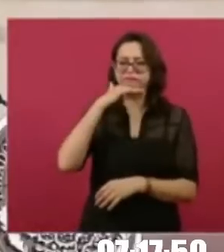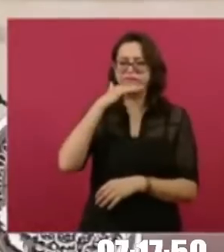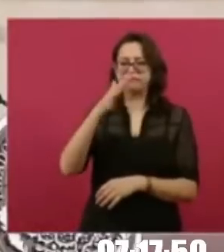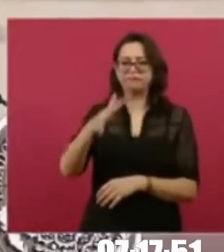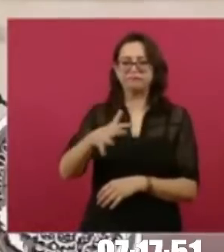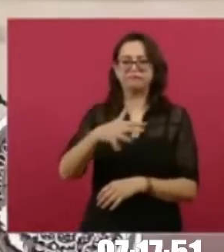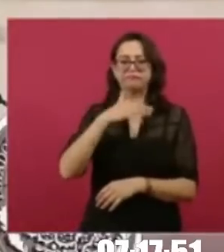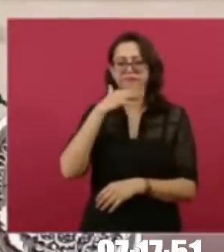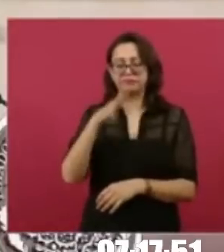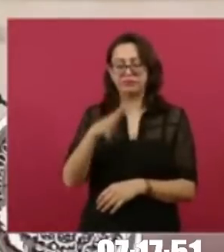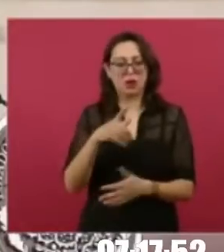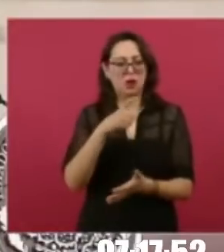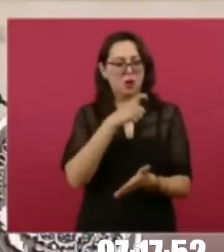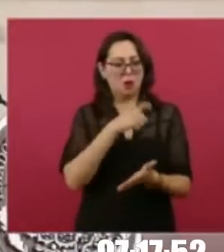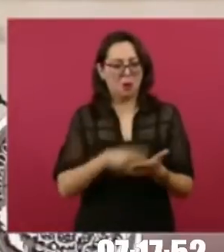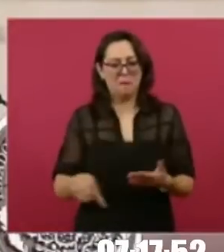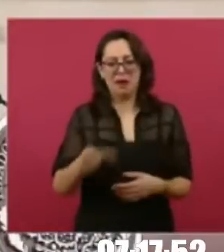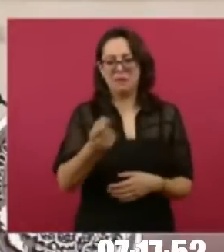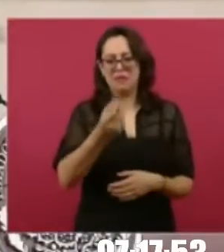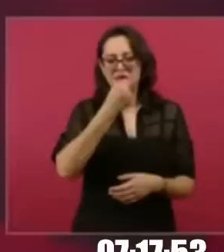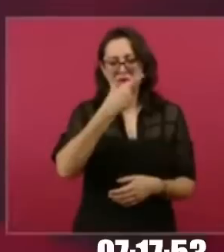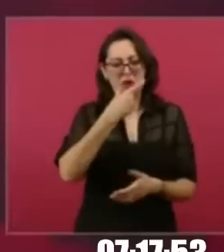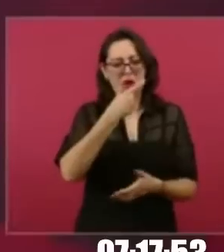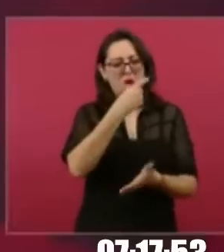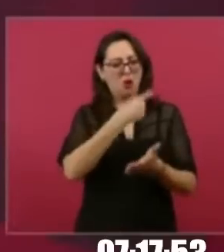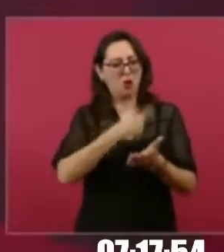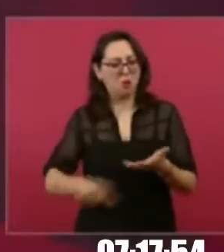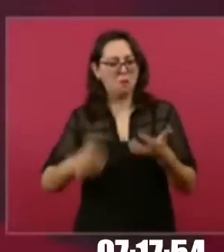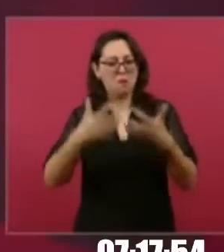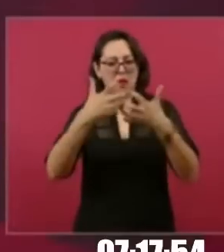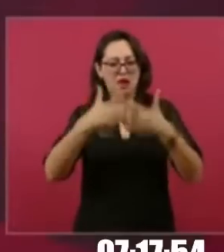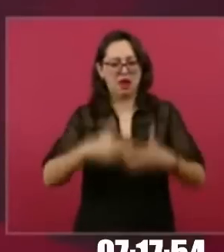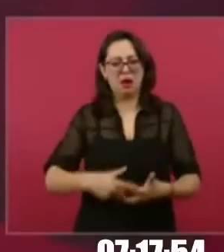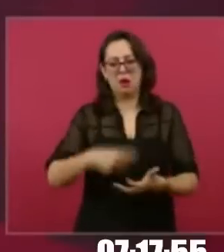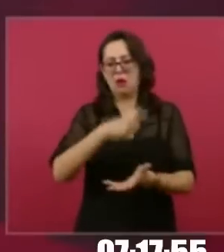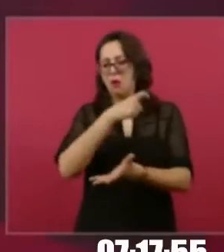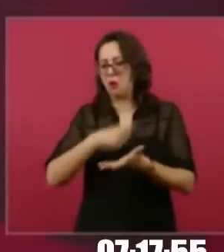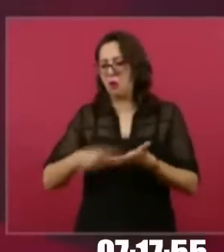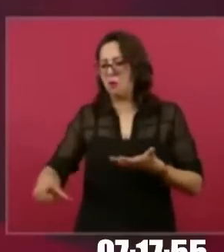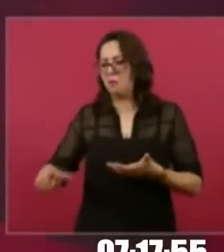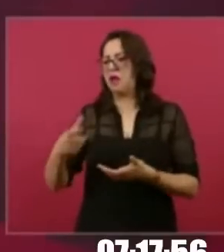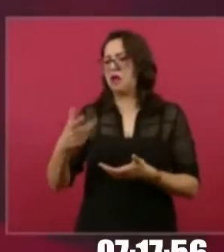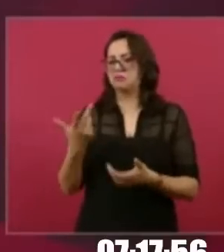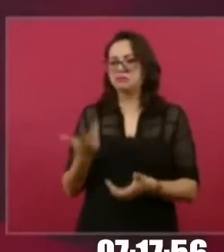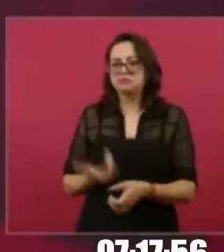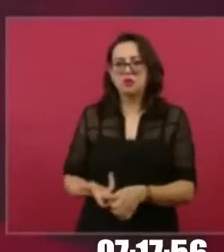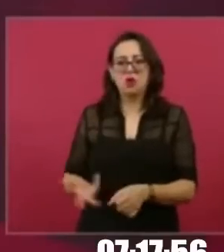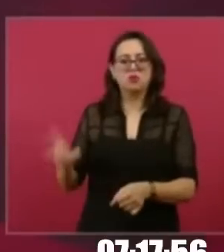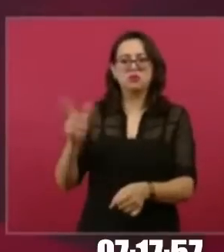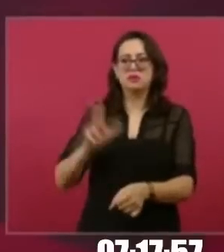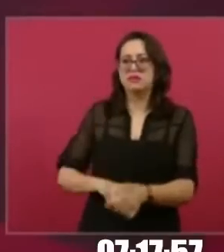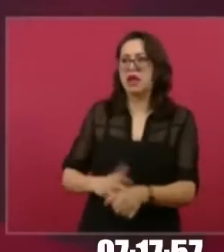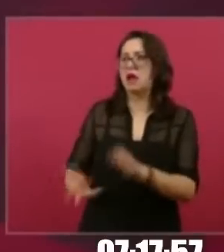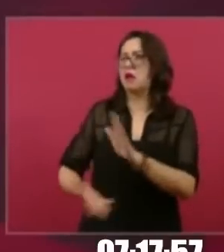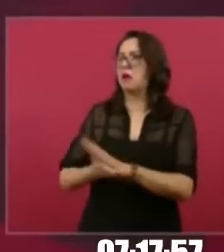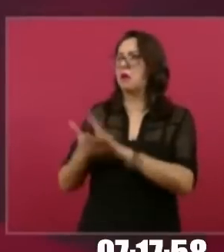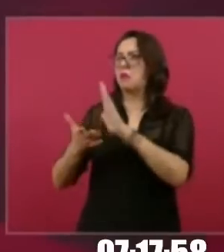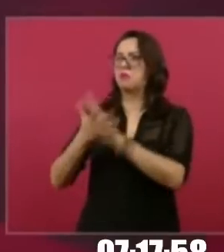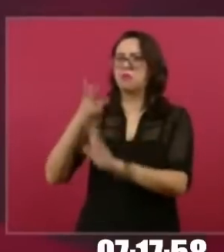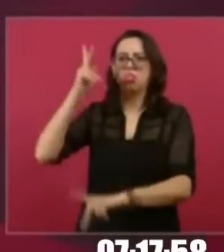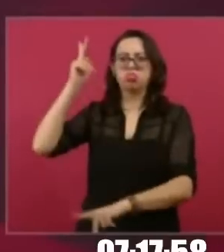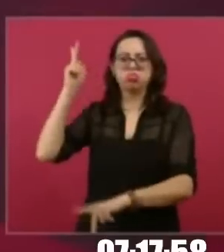medicamentos de equipos en la construcción de hospitales que dejaban inconclusos